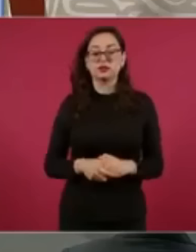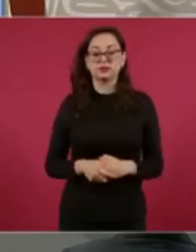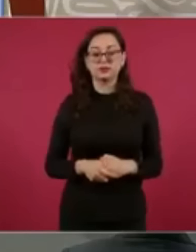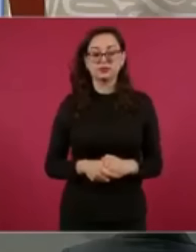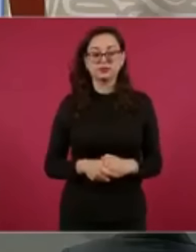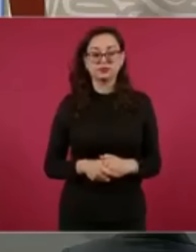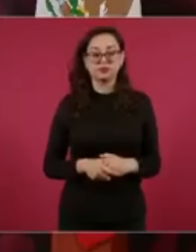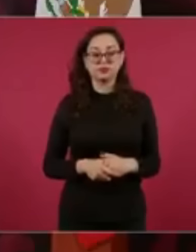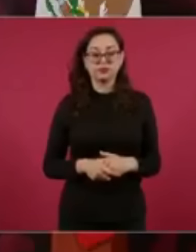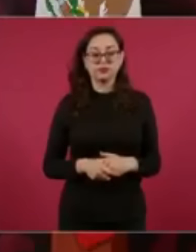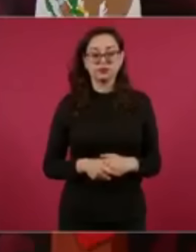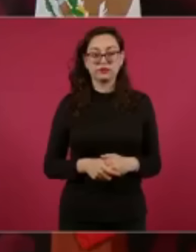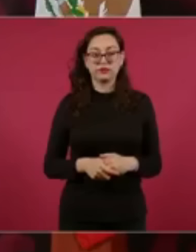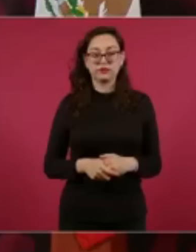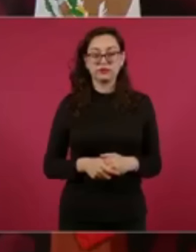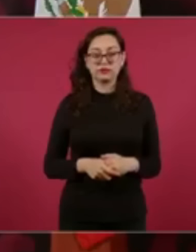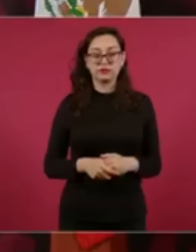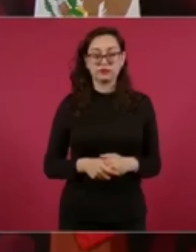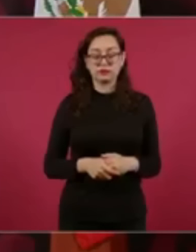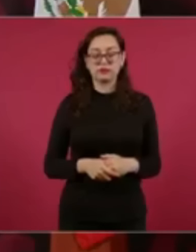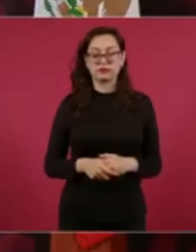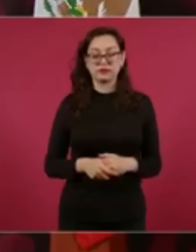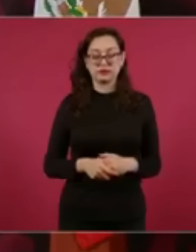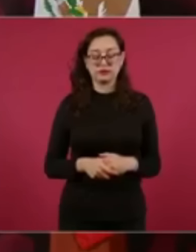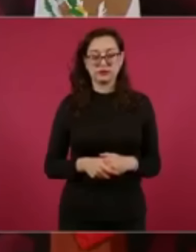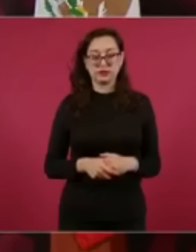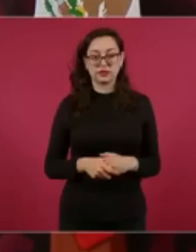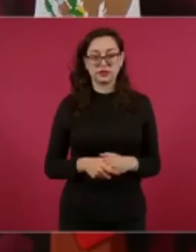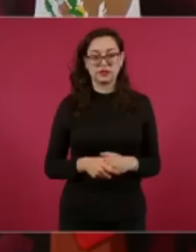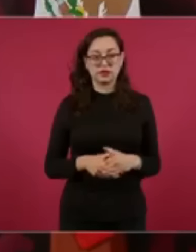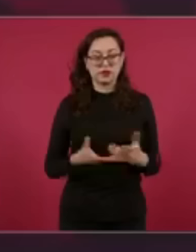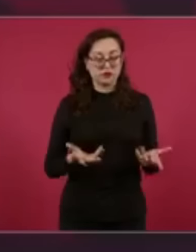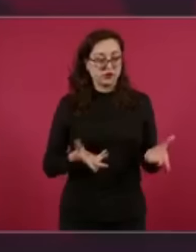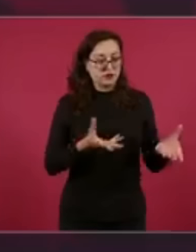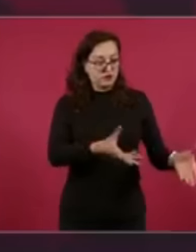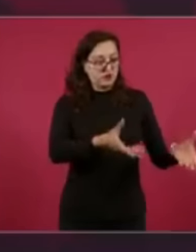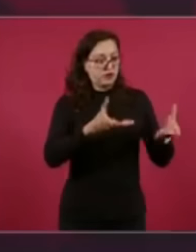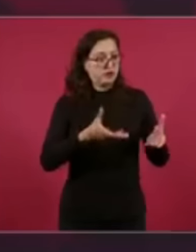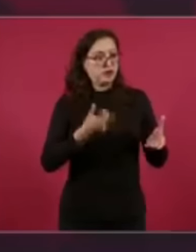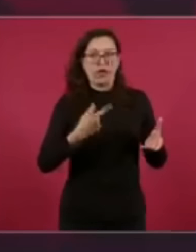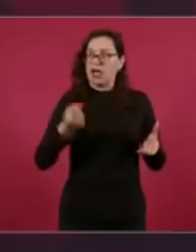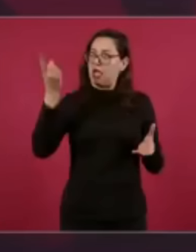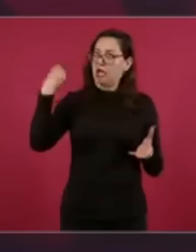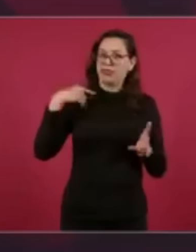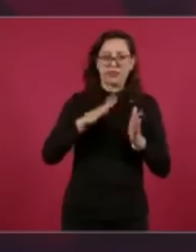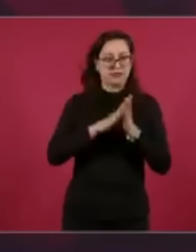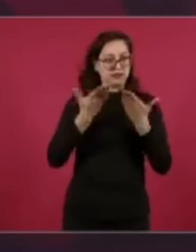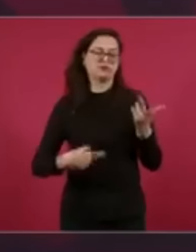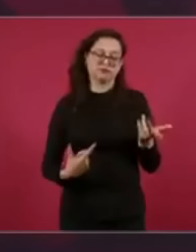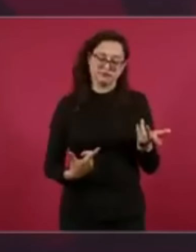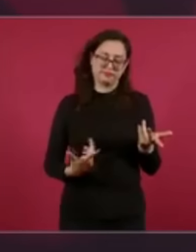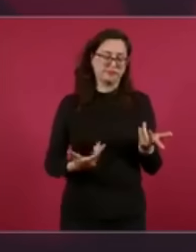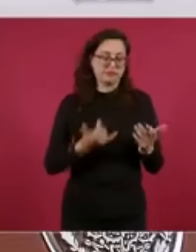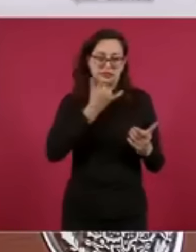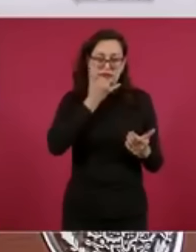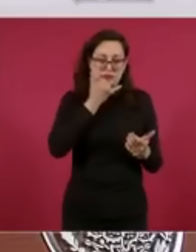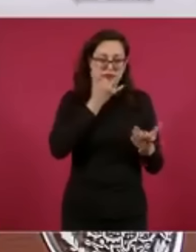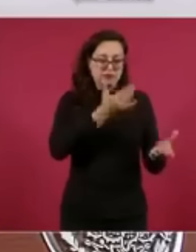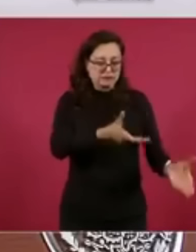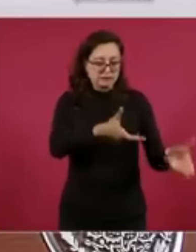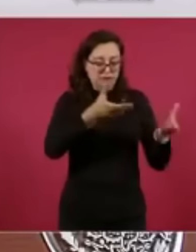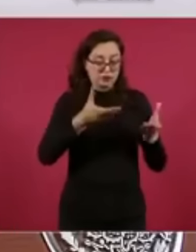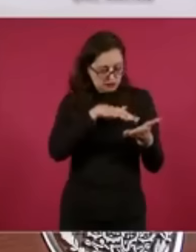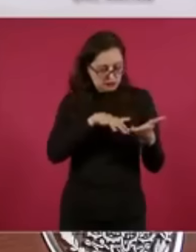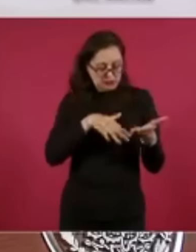Benítez. Me dio los 10 tomos en desagravio por lo que me habían hecho de quitarme el libro. Me